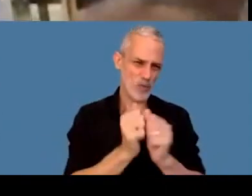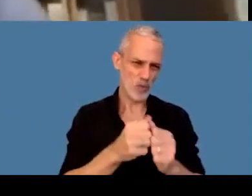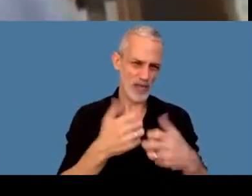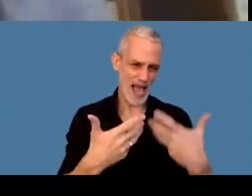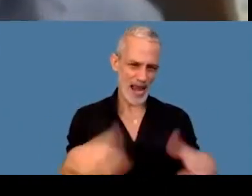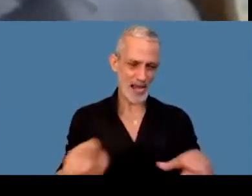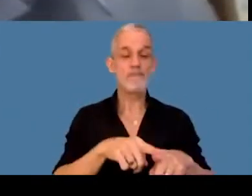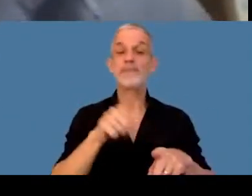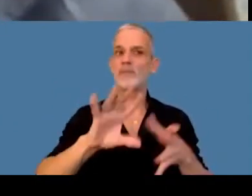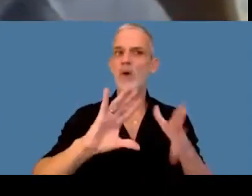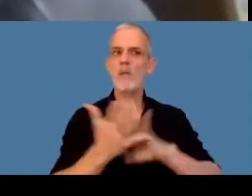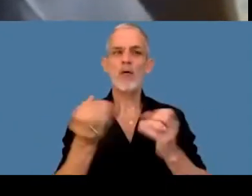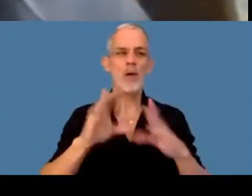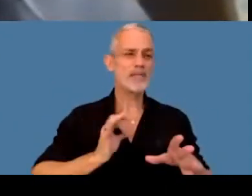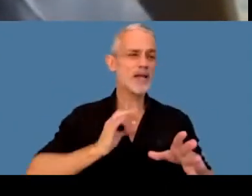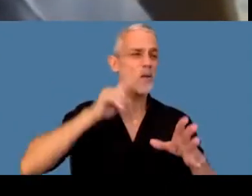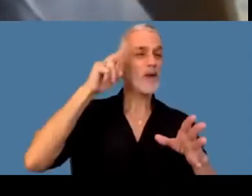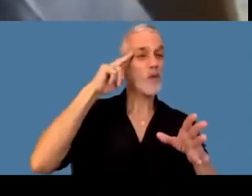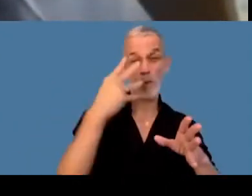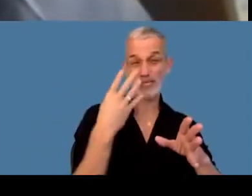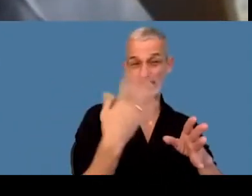Porque este modelo empieza en el 45.